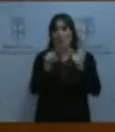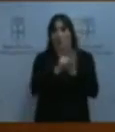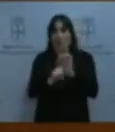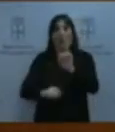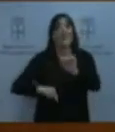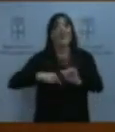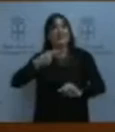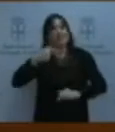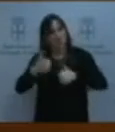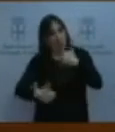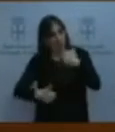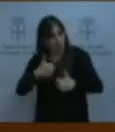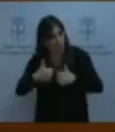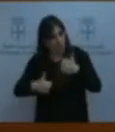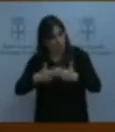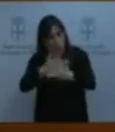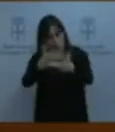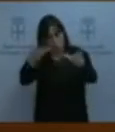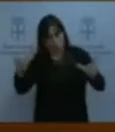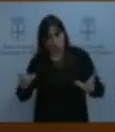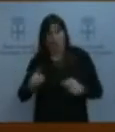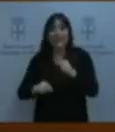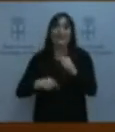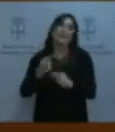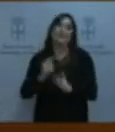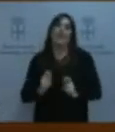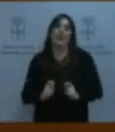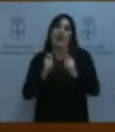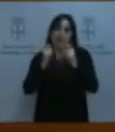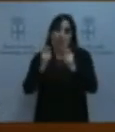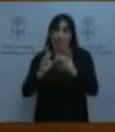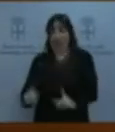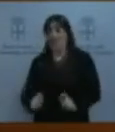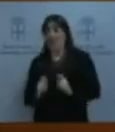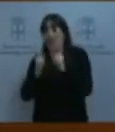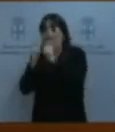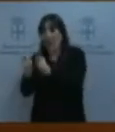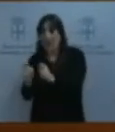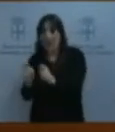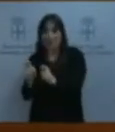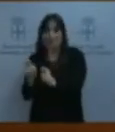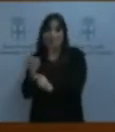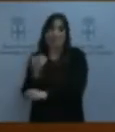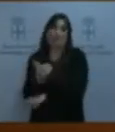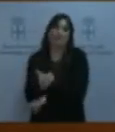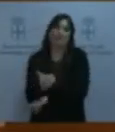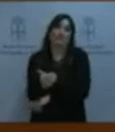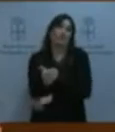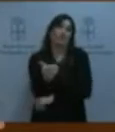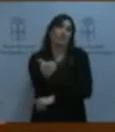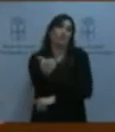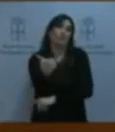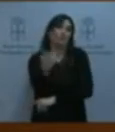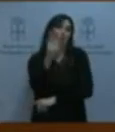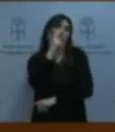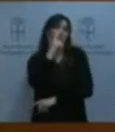se licitan y se adjudican, estamos a más de mediados de año y no va a dar tiempo a ejecutar el